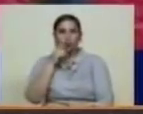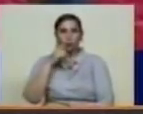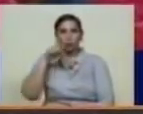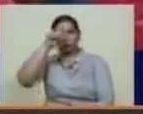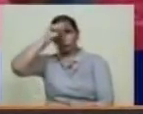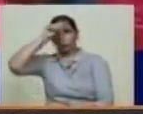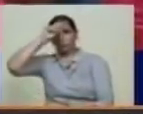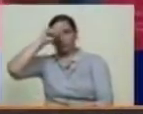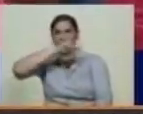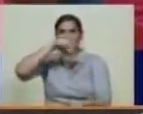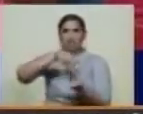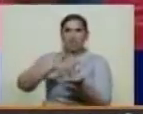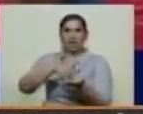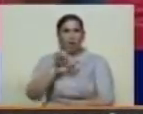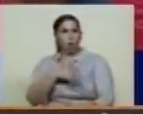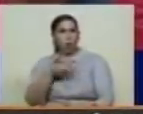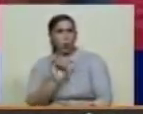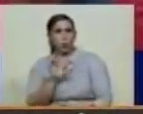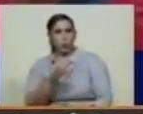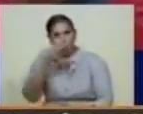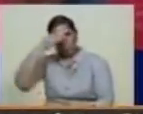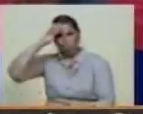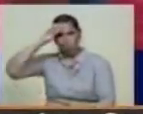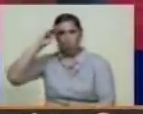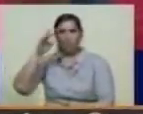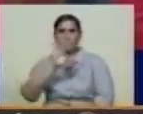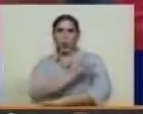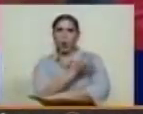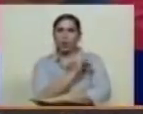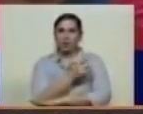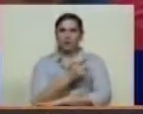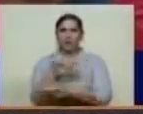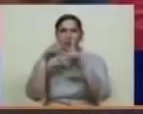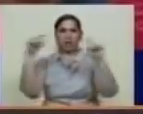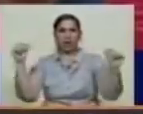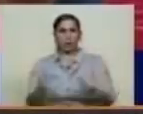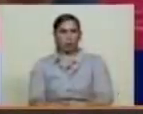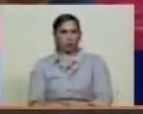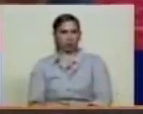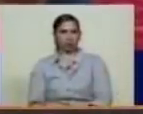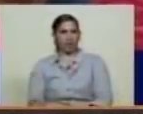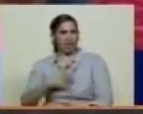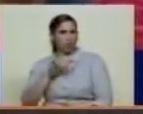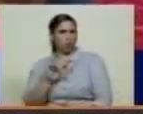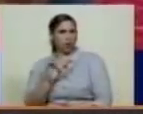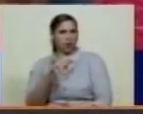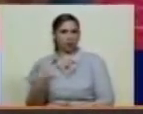que tengamos relaciones de hermandad con Cuba, con Bolivia, con Nicaragua.